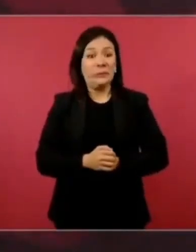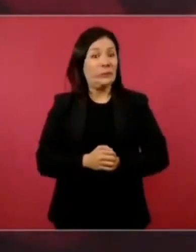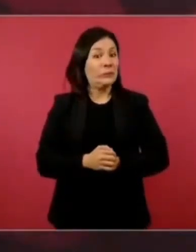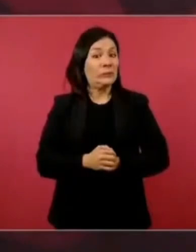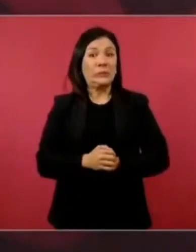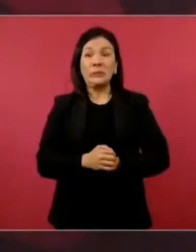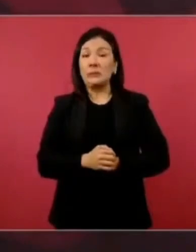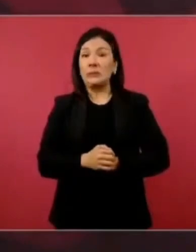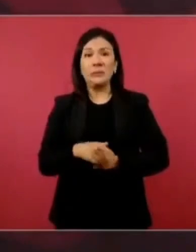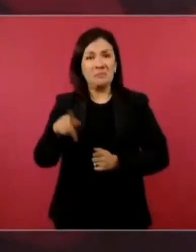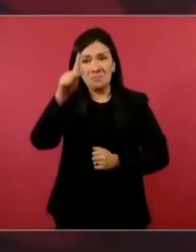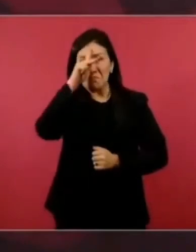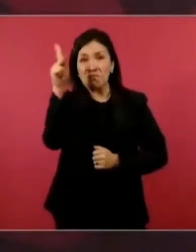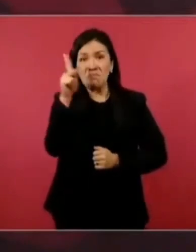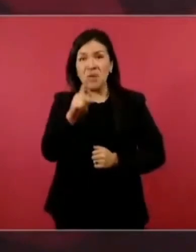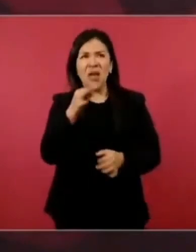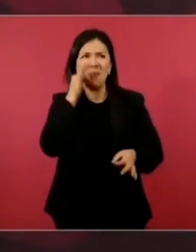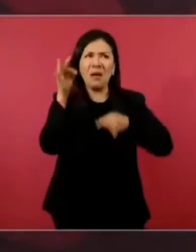una campaña